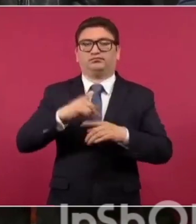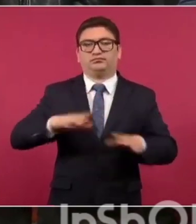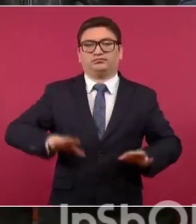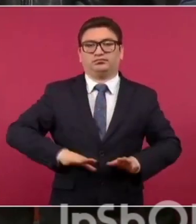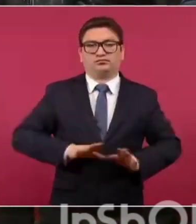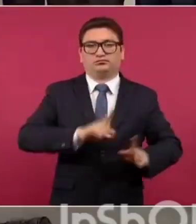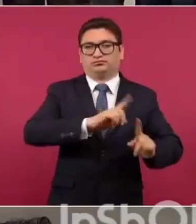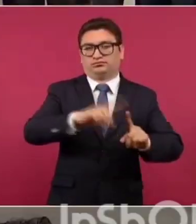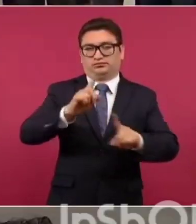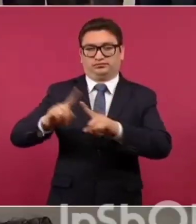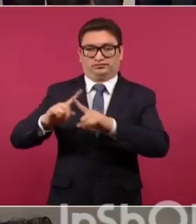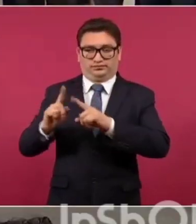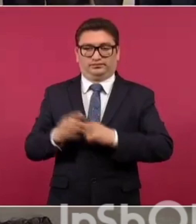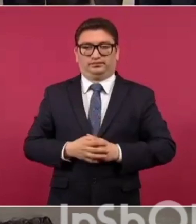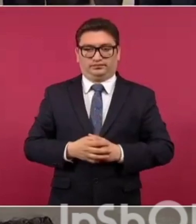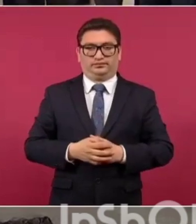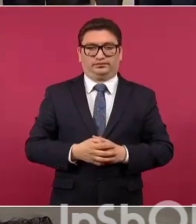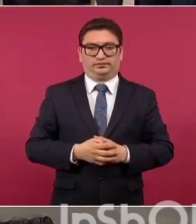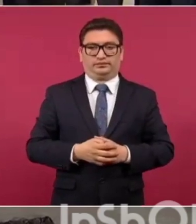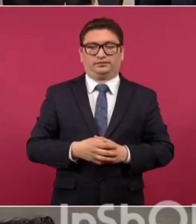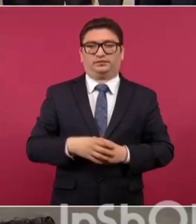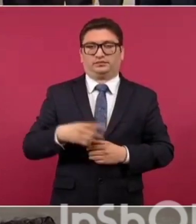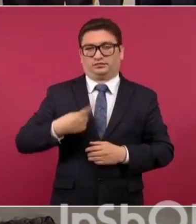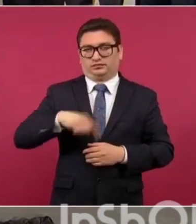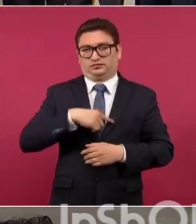distintas. Estamos hablando aquí en